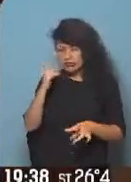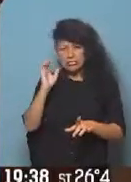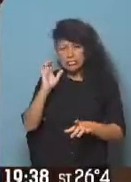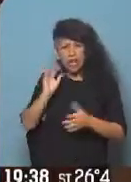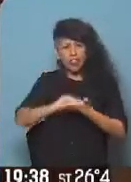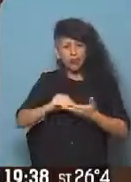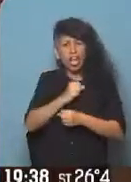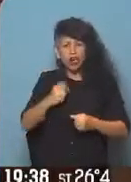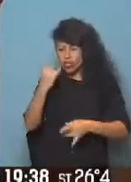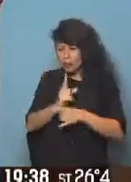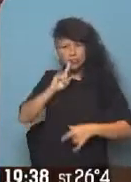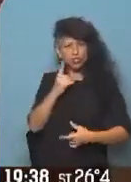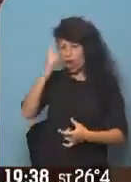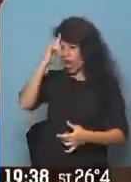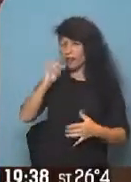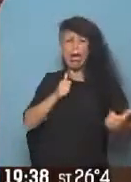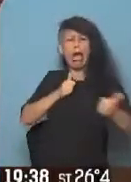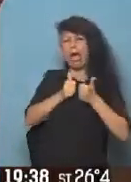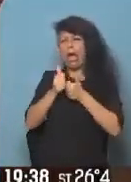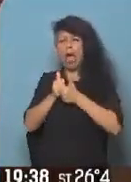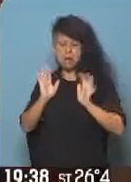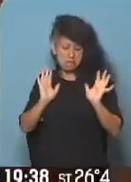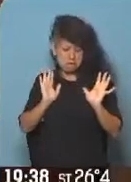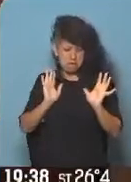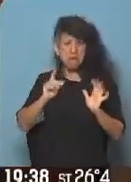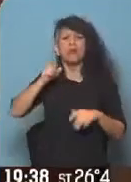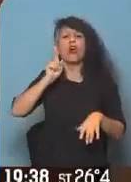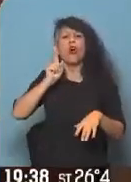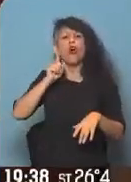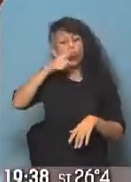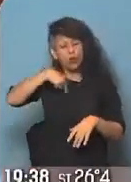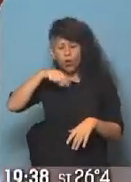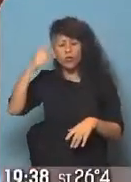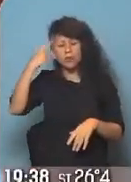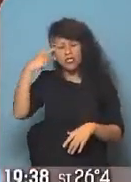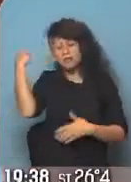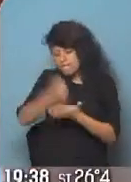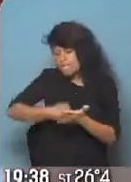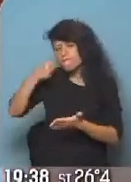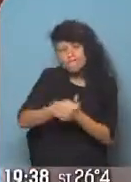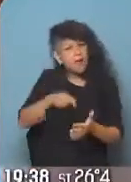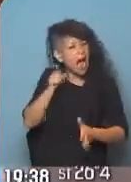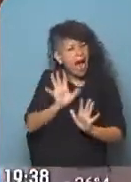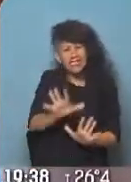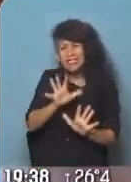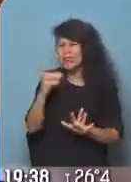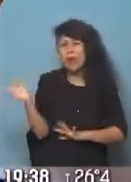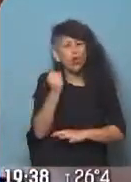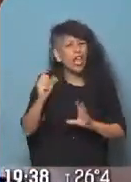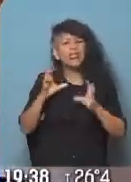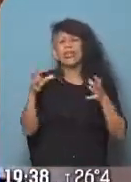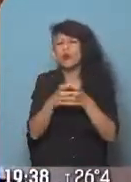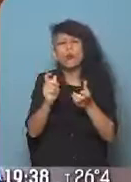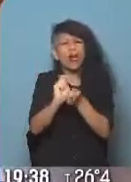entender que dejemos de dar la lucha por lo que consideramos que es uno de los bastiones fundamentales de cambiemos que es luchar por la